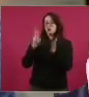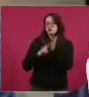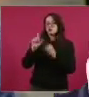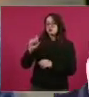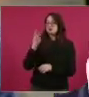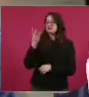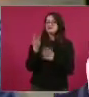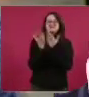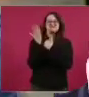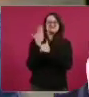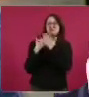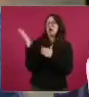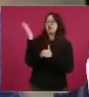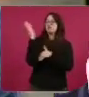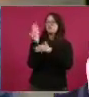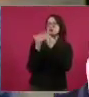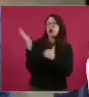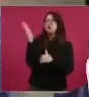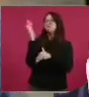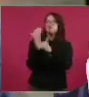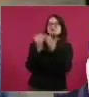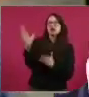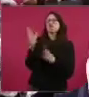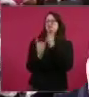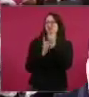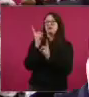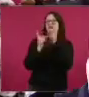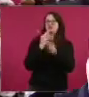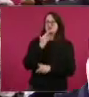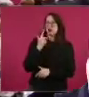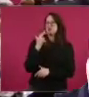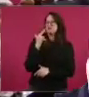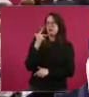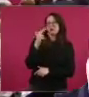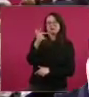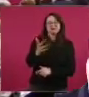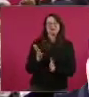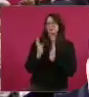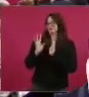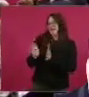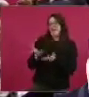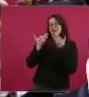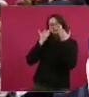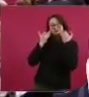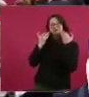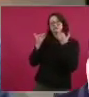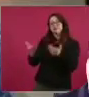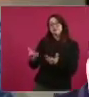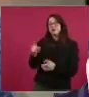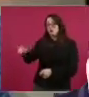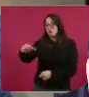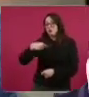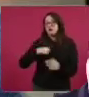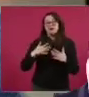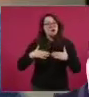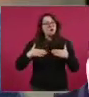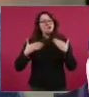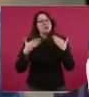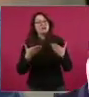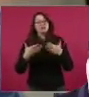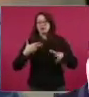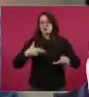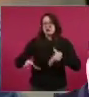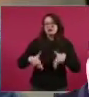Gracias, Ana, por tu apoyo para mi preparación, por creer en mí, pero sobre todo por creer en el patinaje y en todos los deportes que México